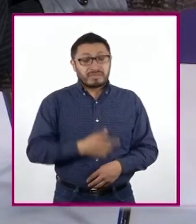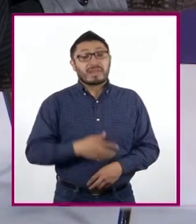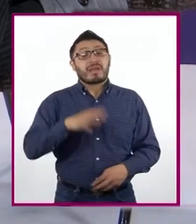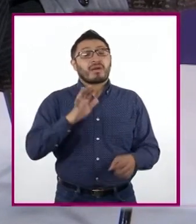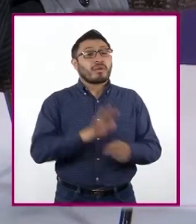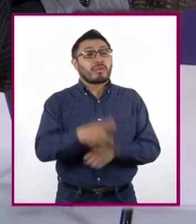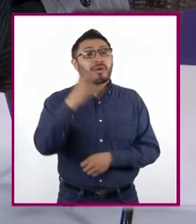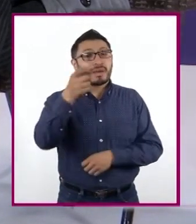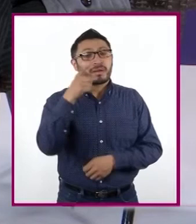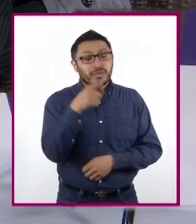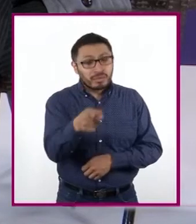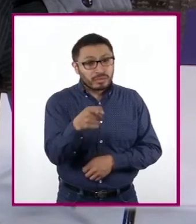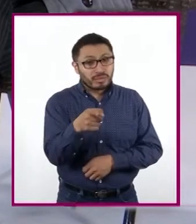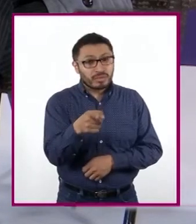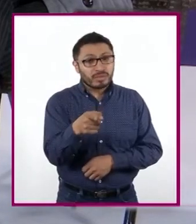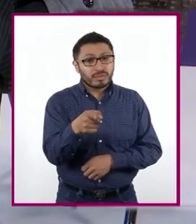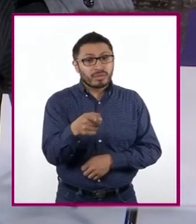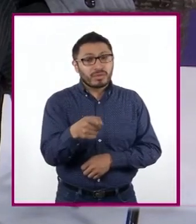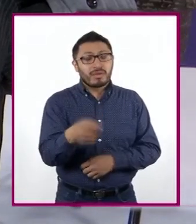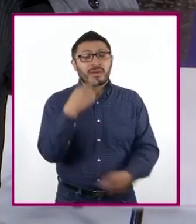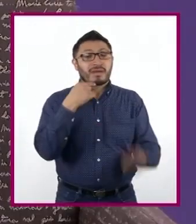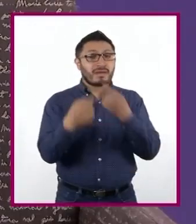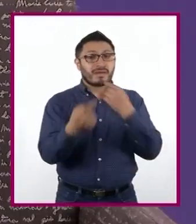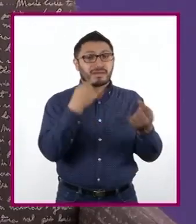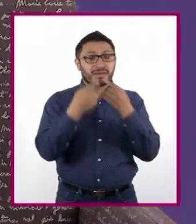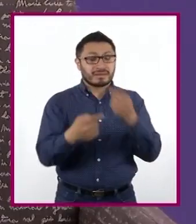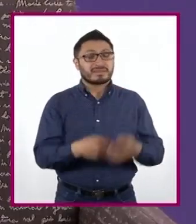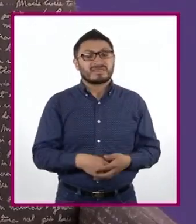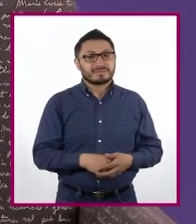cual acudiste a la discusión.